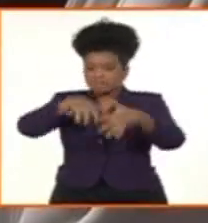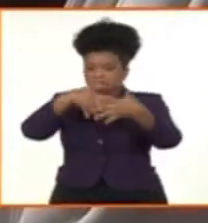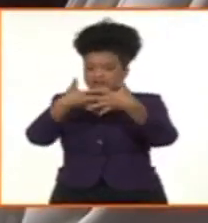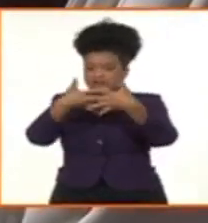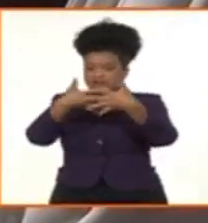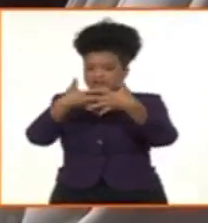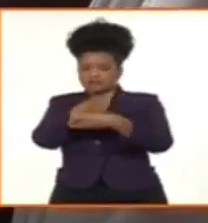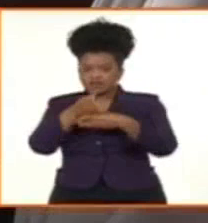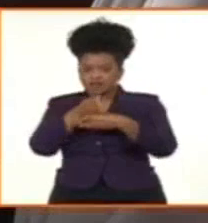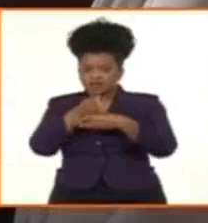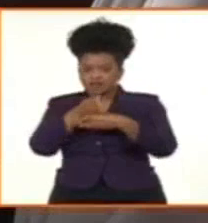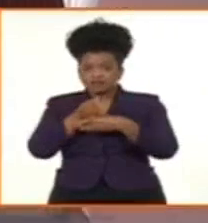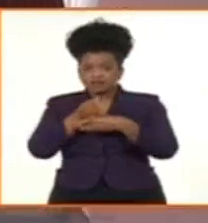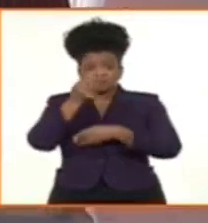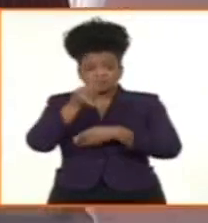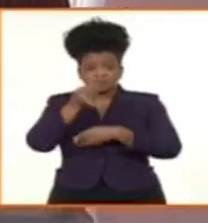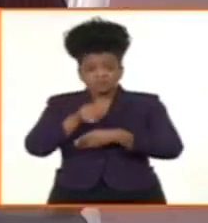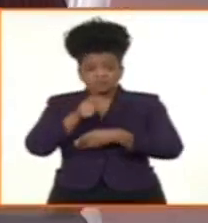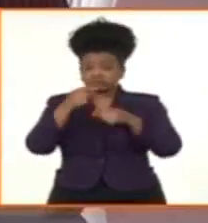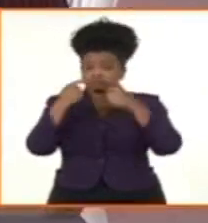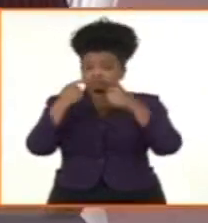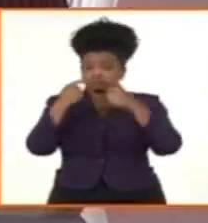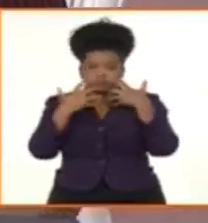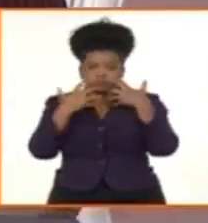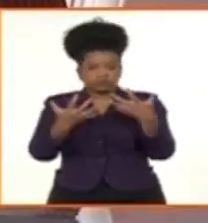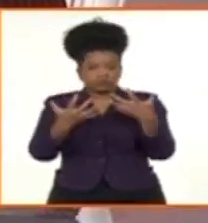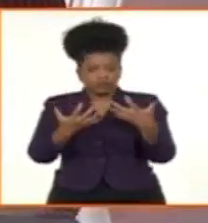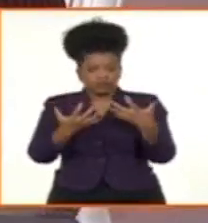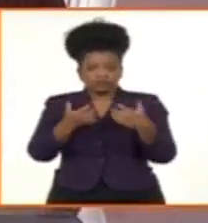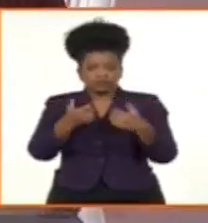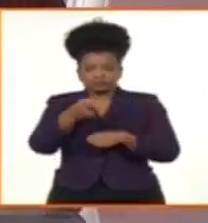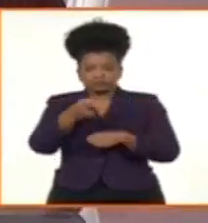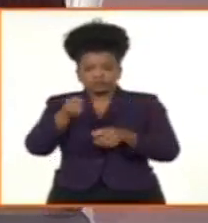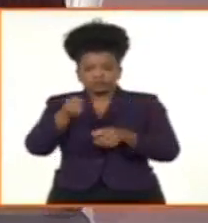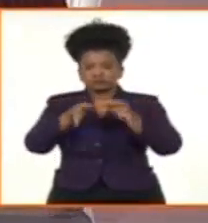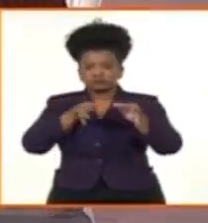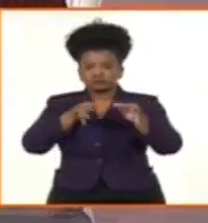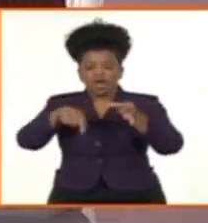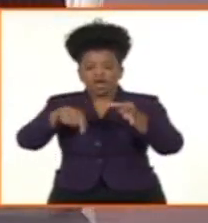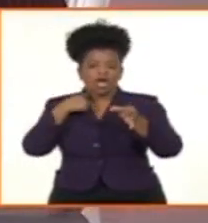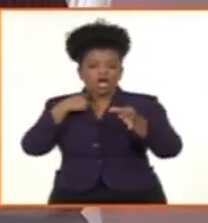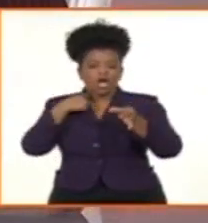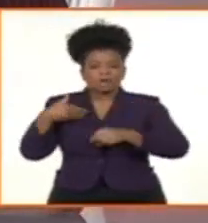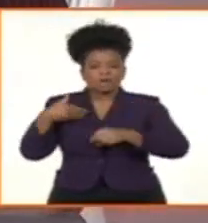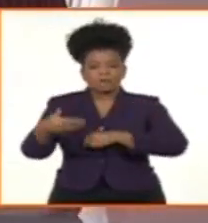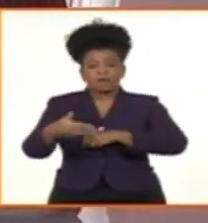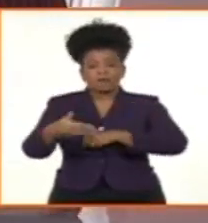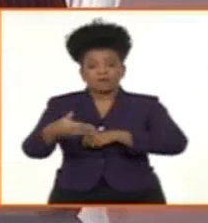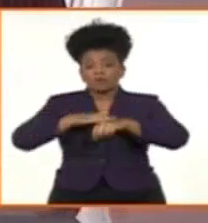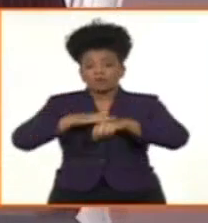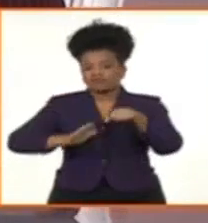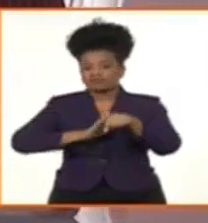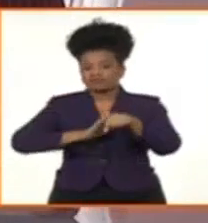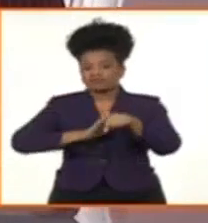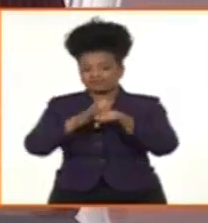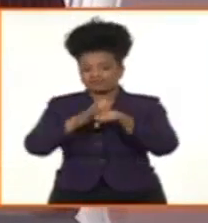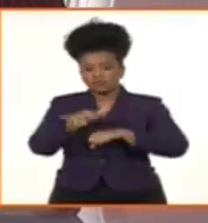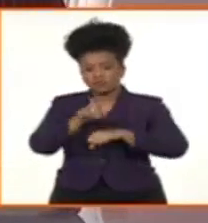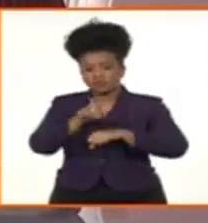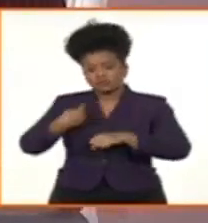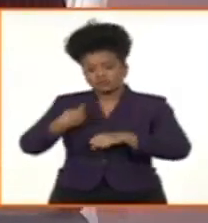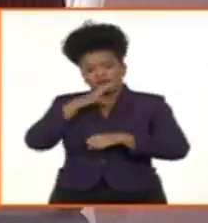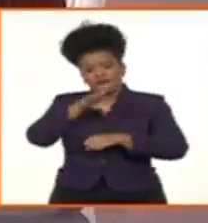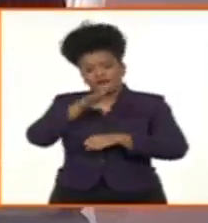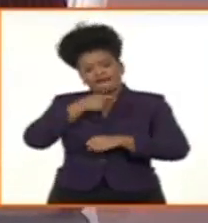desplegó amplio, de una manera acelerada en estos años. También nosotros hablamos de un ejemplo de cómo